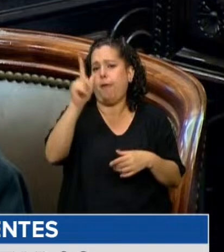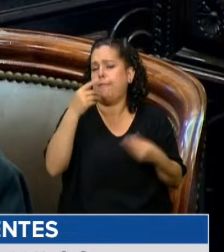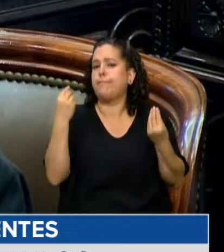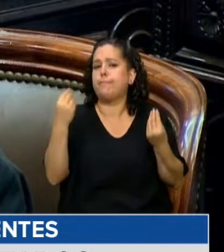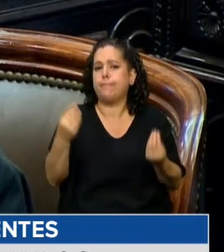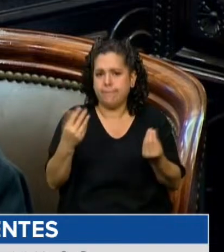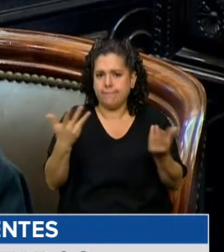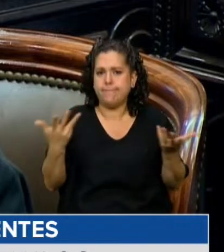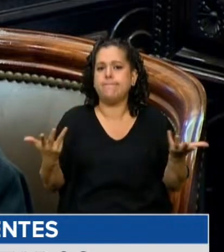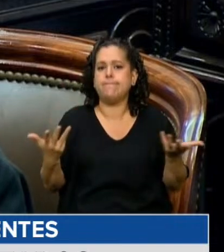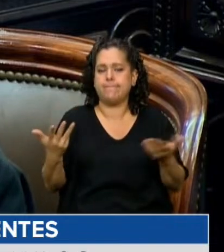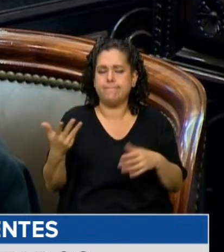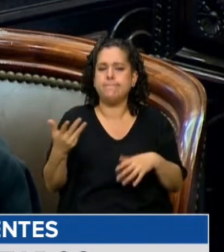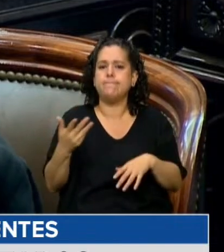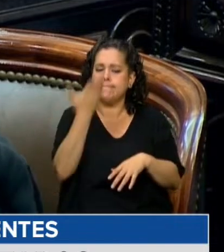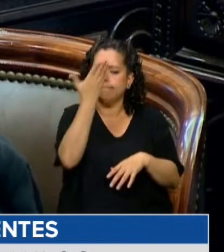clara